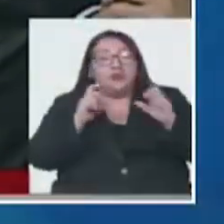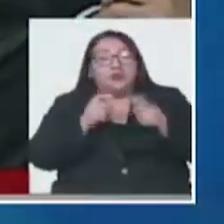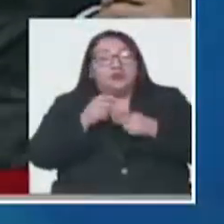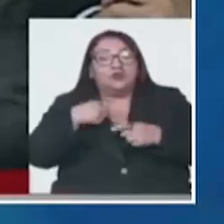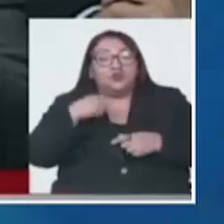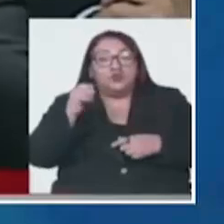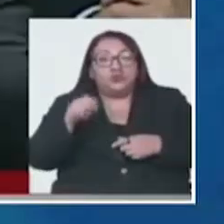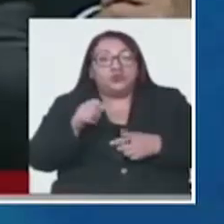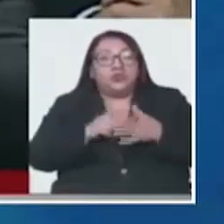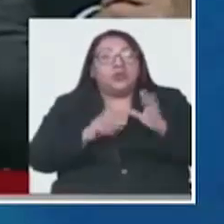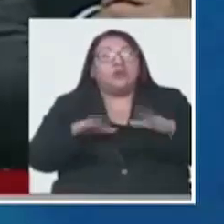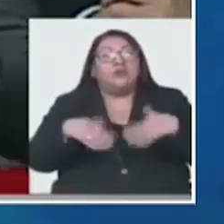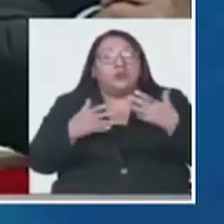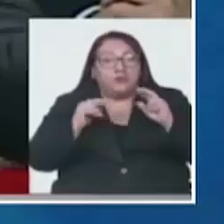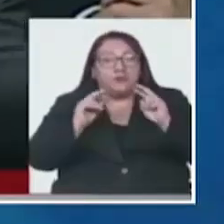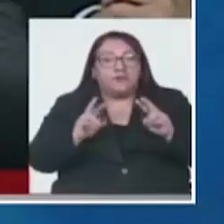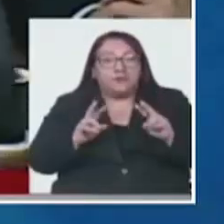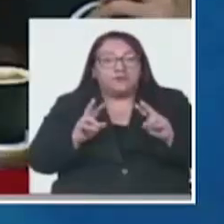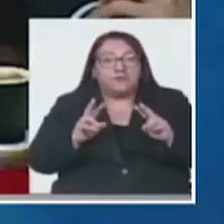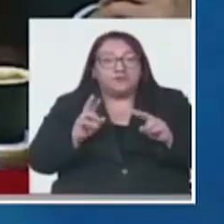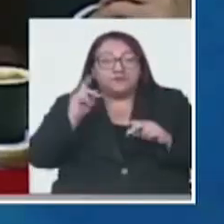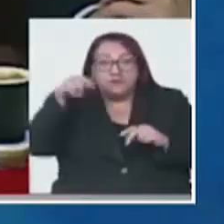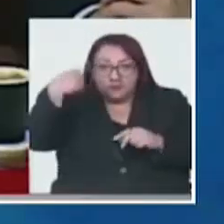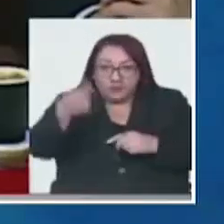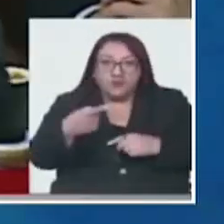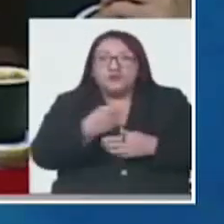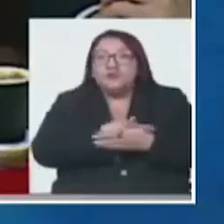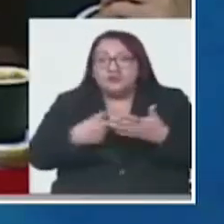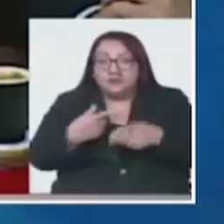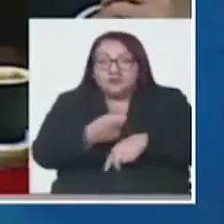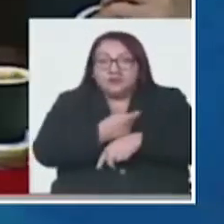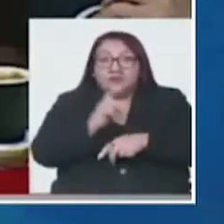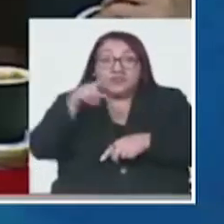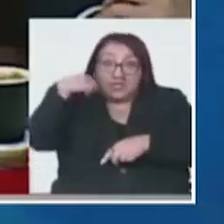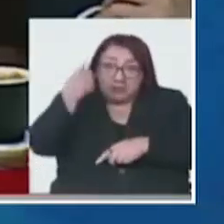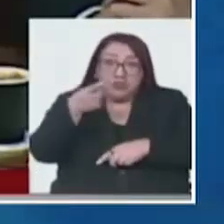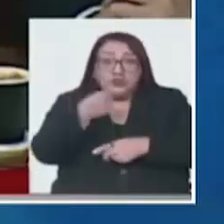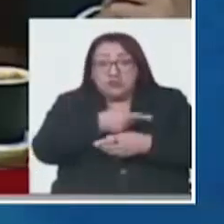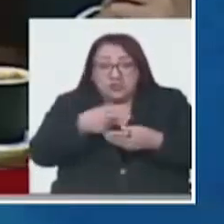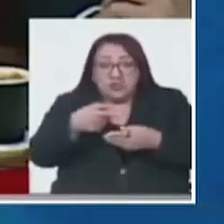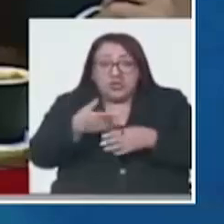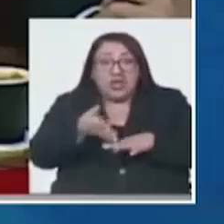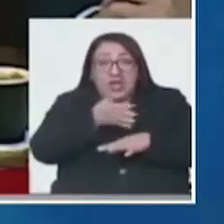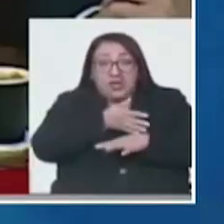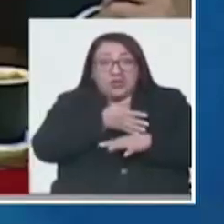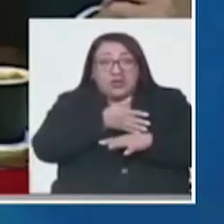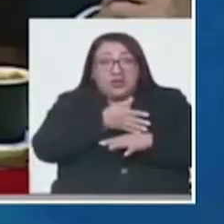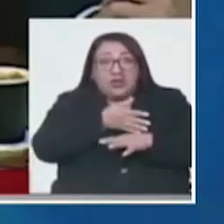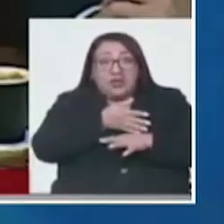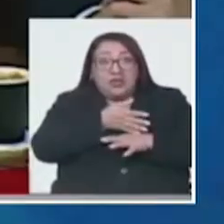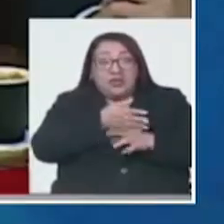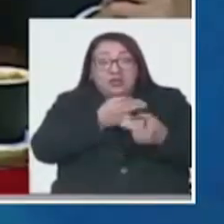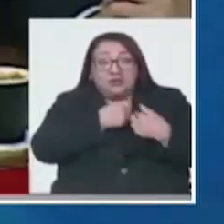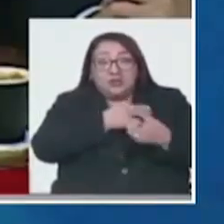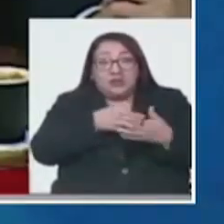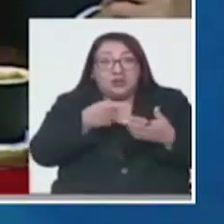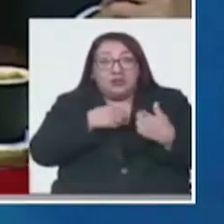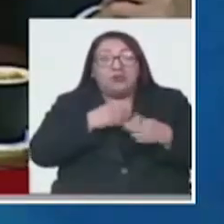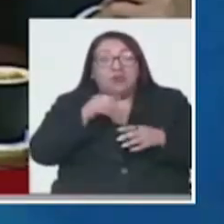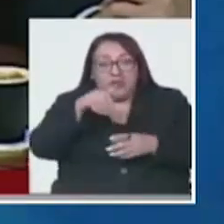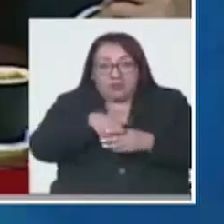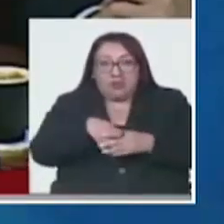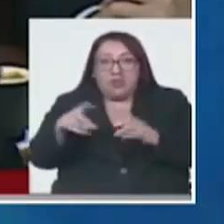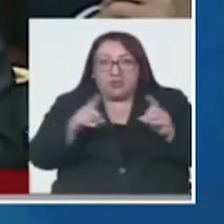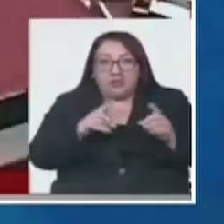43 mil soles que si hacemos las matemáticas correspondientes, es decir 43 mil